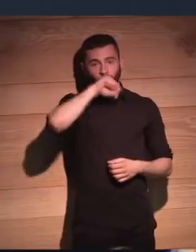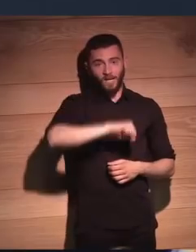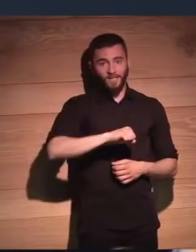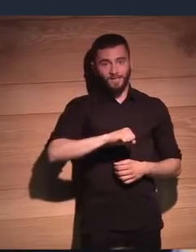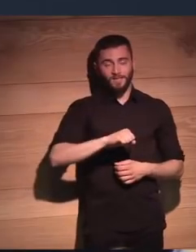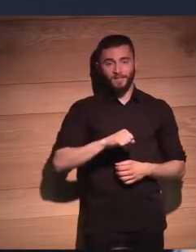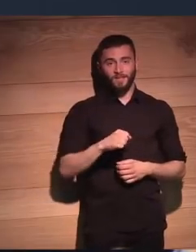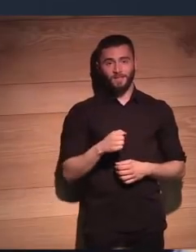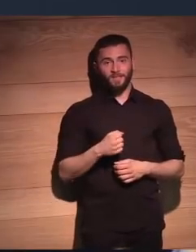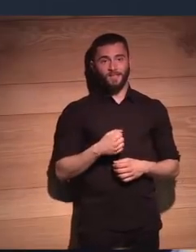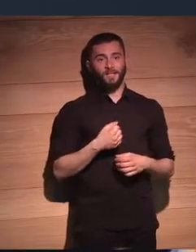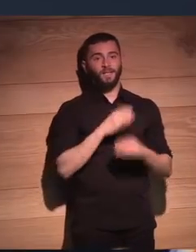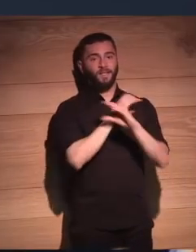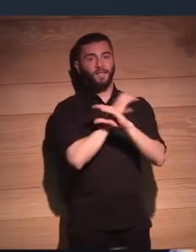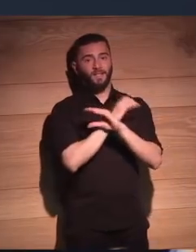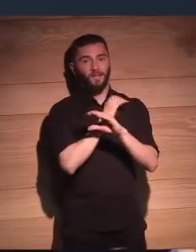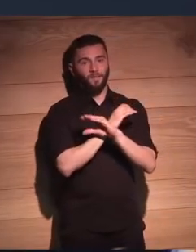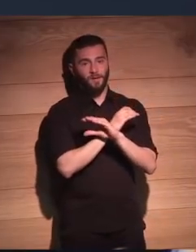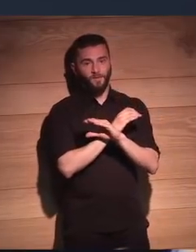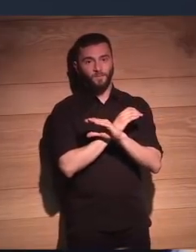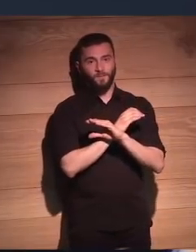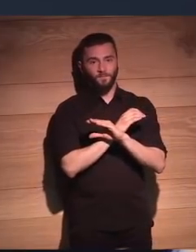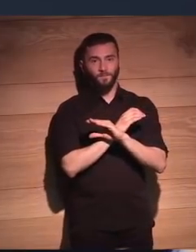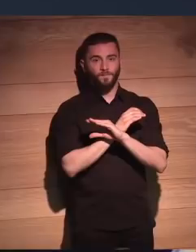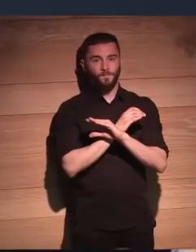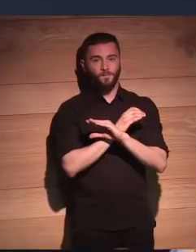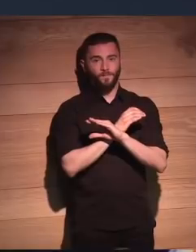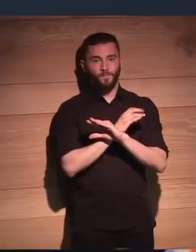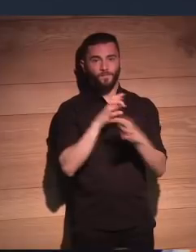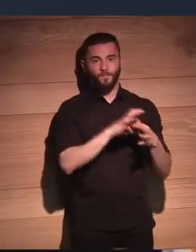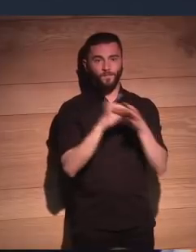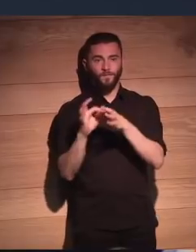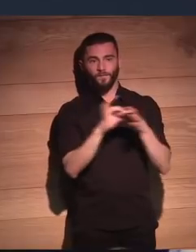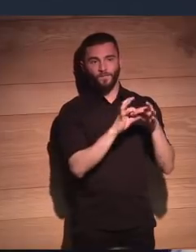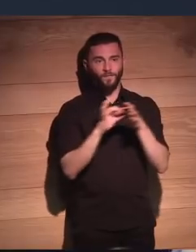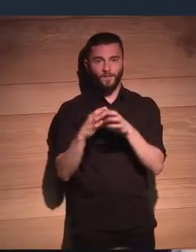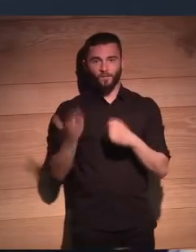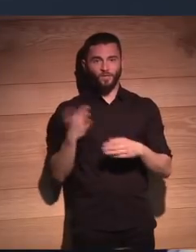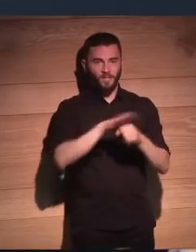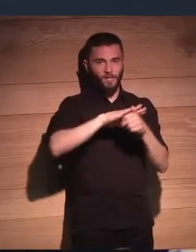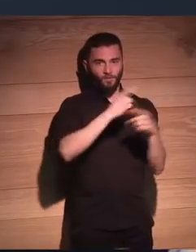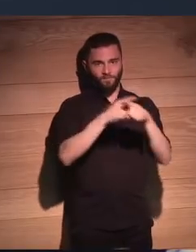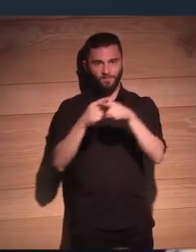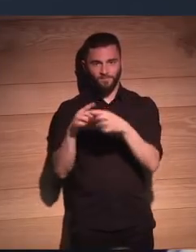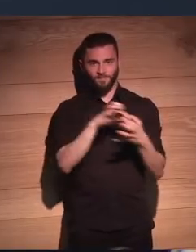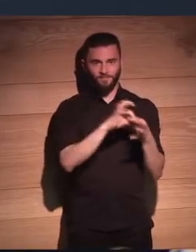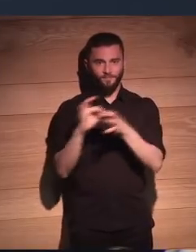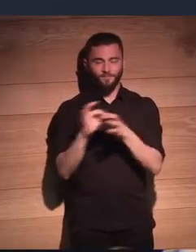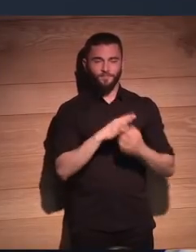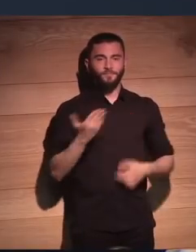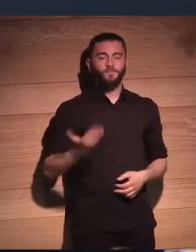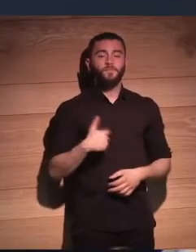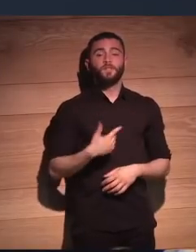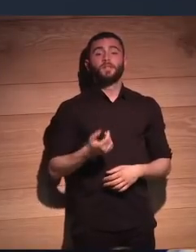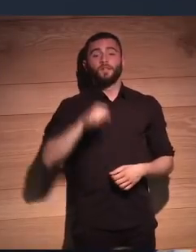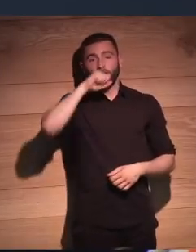del TVO es muy importante en esa retroalimentación cuando sale a otros a Es que otros es campos, ¿no? importantísimo que el fenómeno fan haya existido